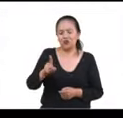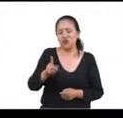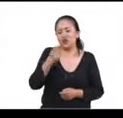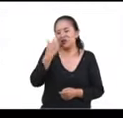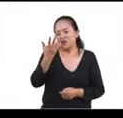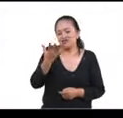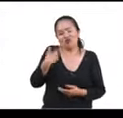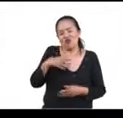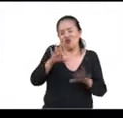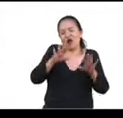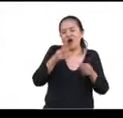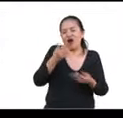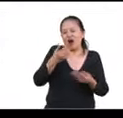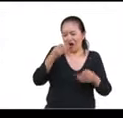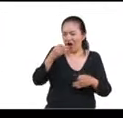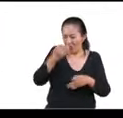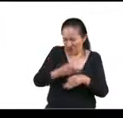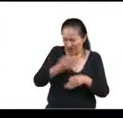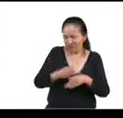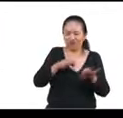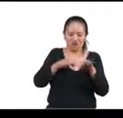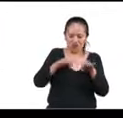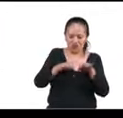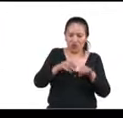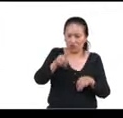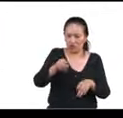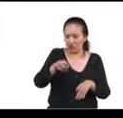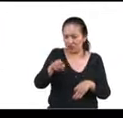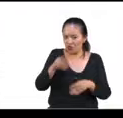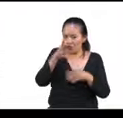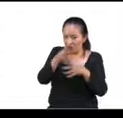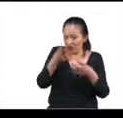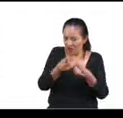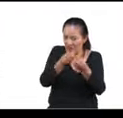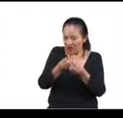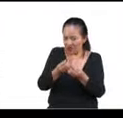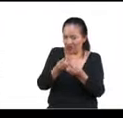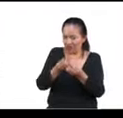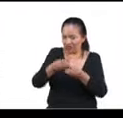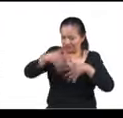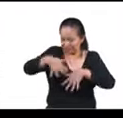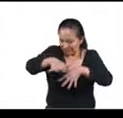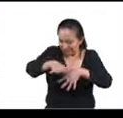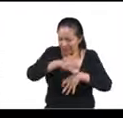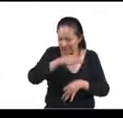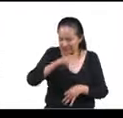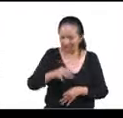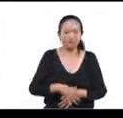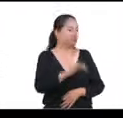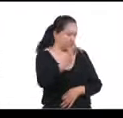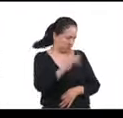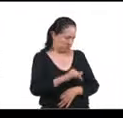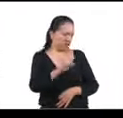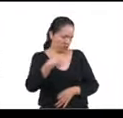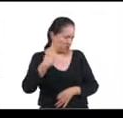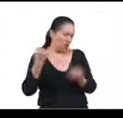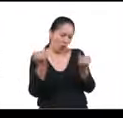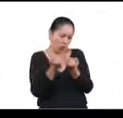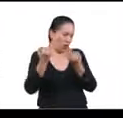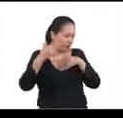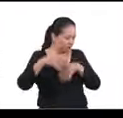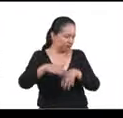estar trabajando en el cuerpo policiaco, ¿hubieran marchado con el resto de nosotras? Sí, claro que ¿por sí. qué? ¿Por qué